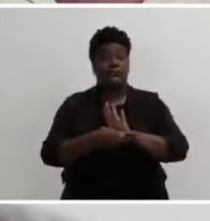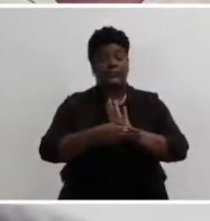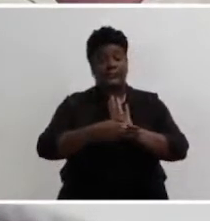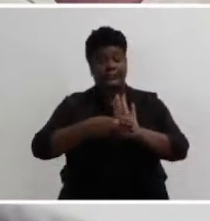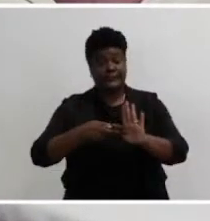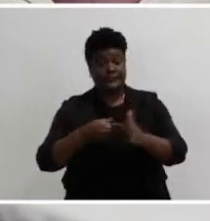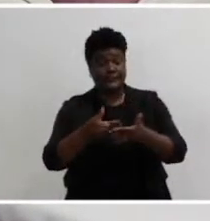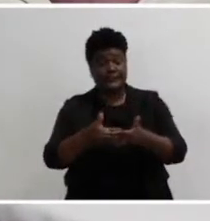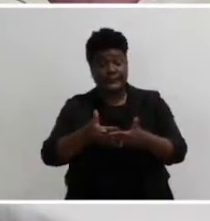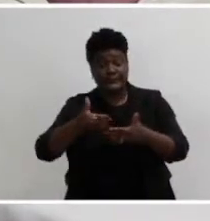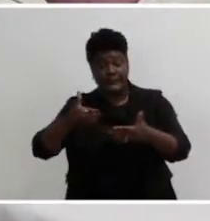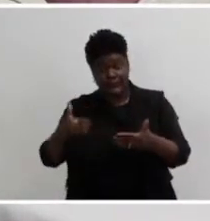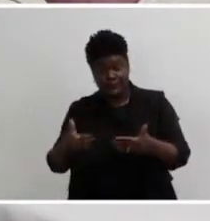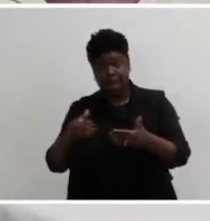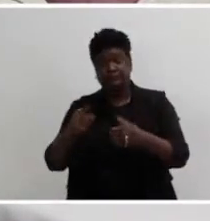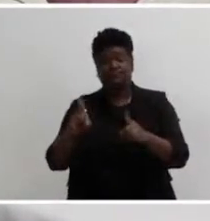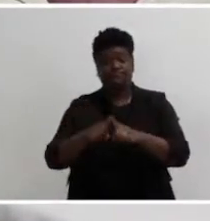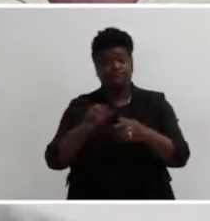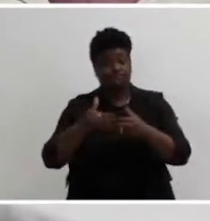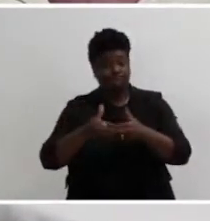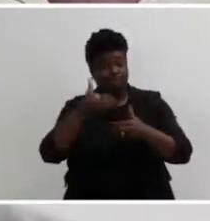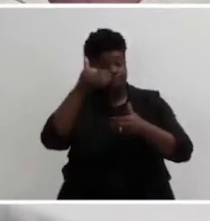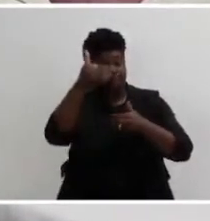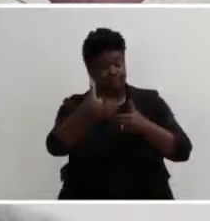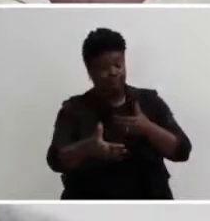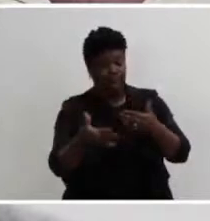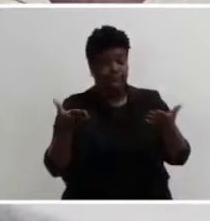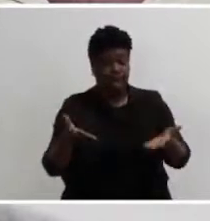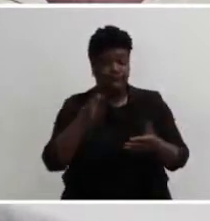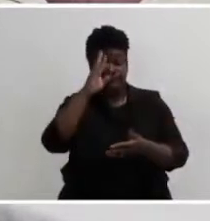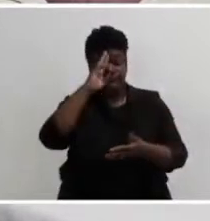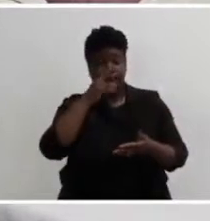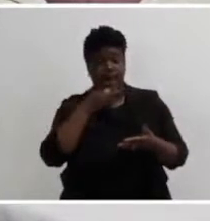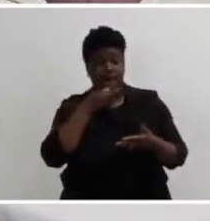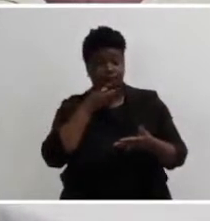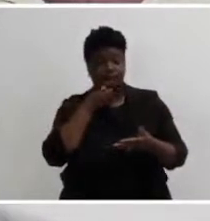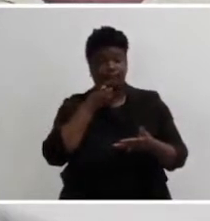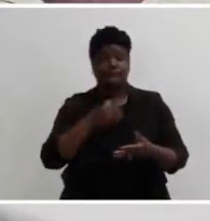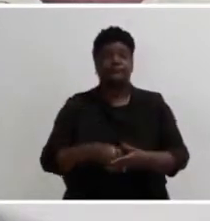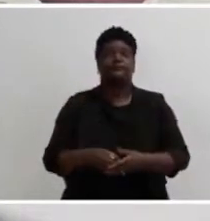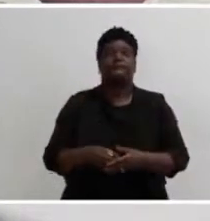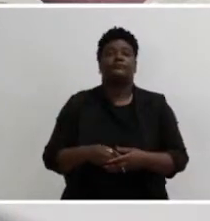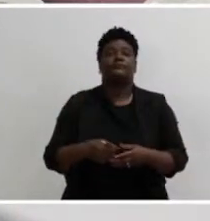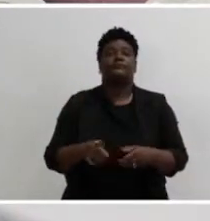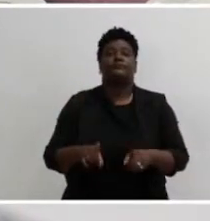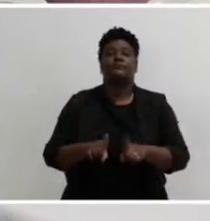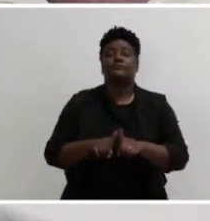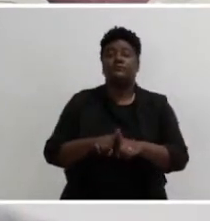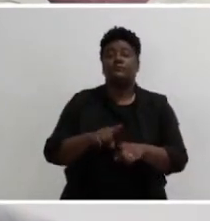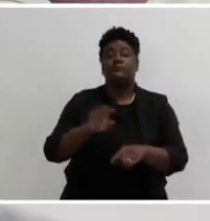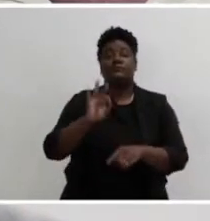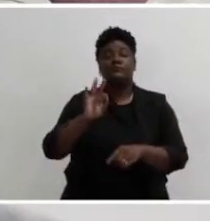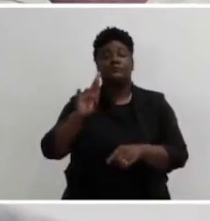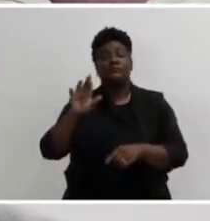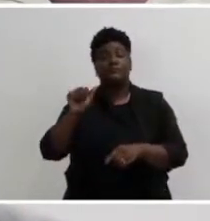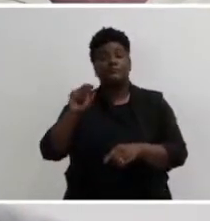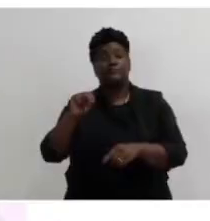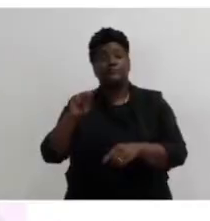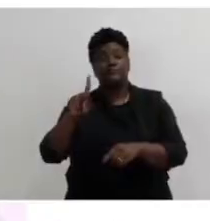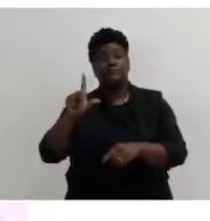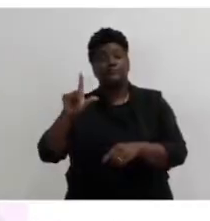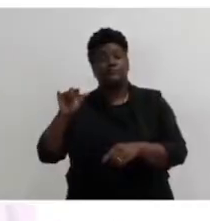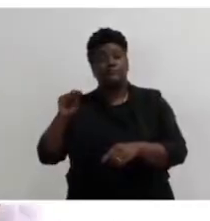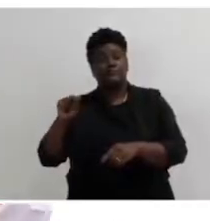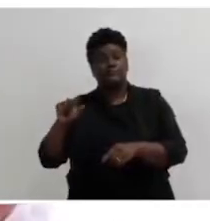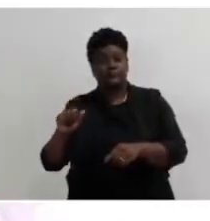en la República Dominicana. A los rectores, don Franklin Holguín H. de UNAPEC, José Ramón